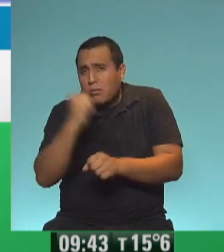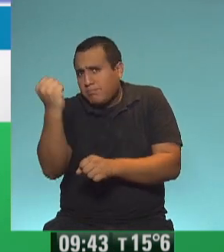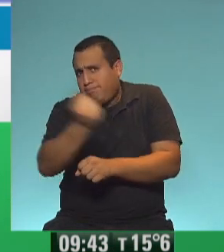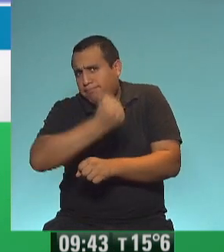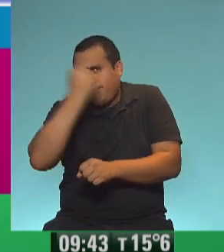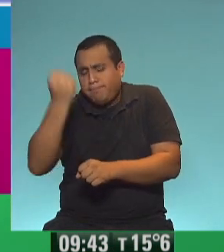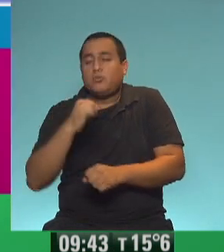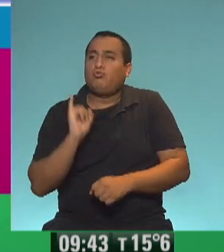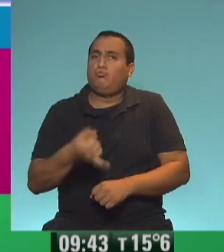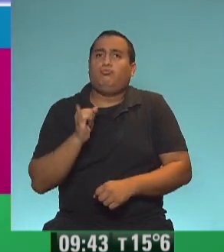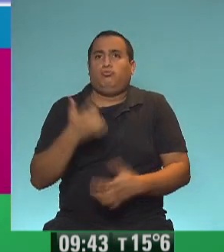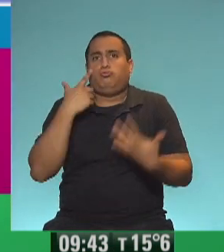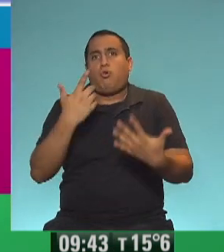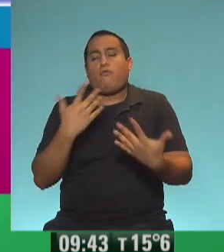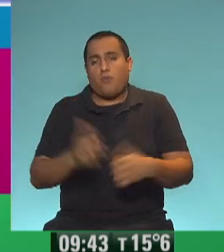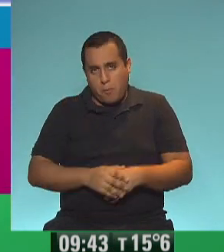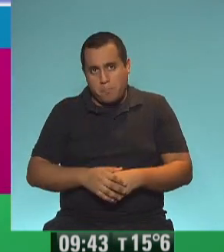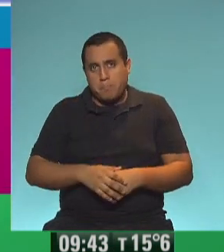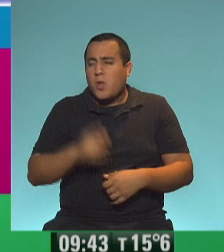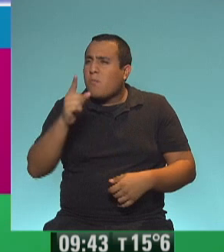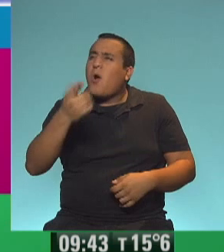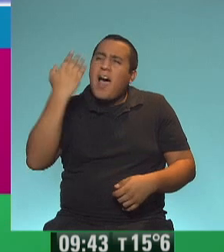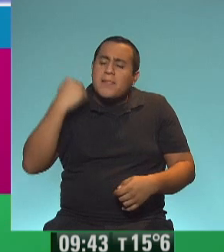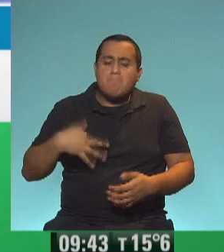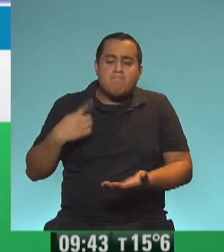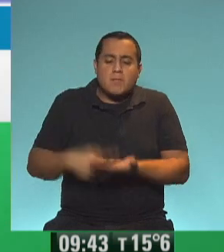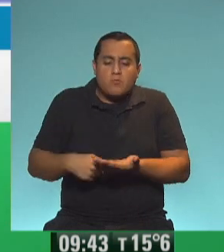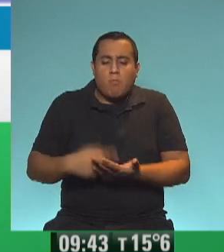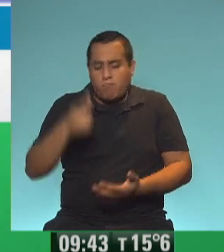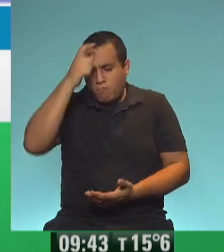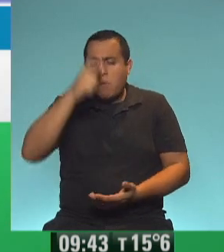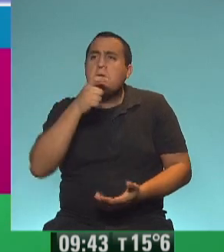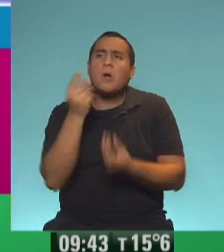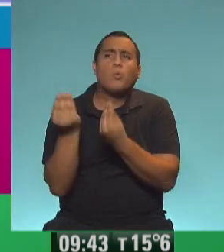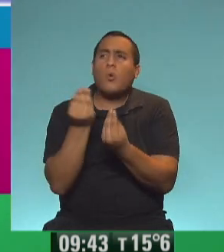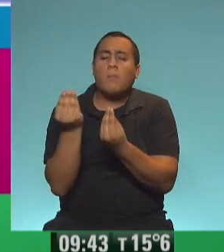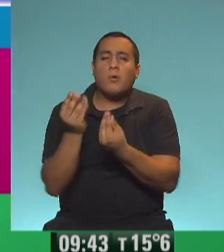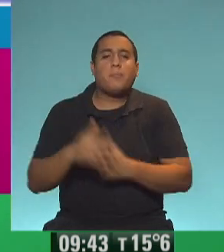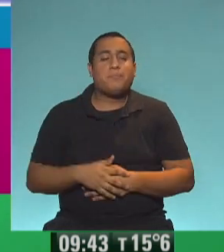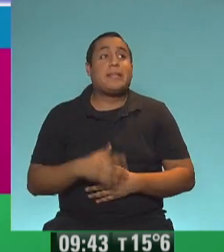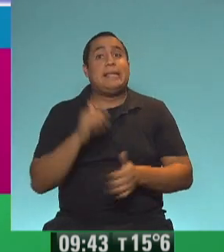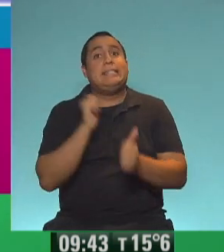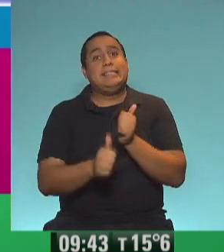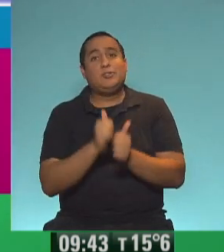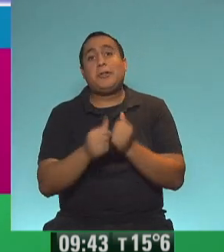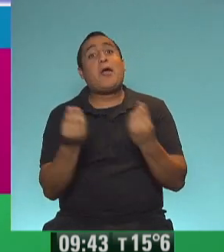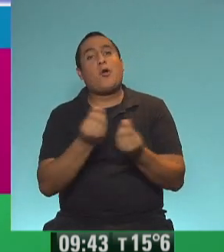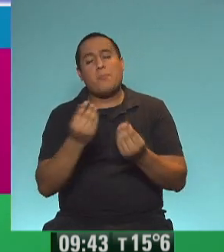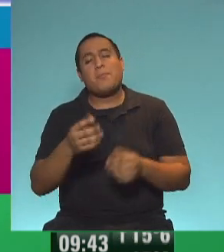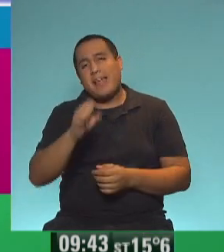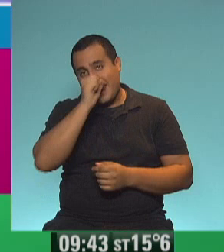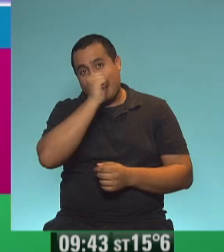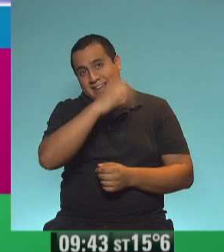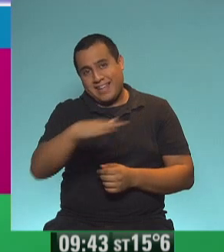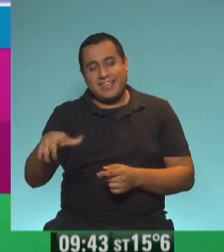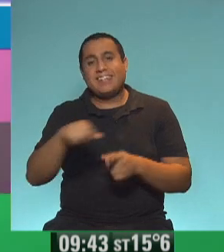Claro, y las bomberas. ¿Cómo se te ocurrió ser bombera? Ah, bueno, la historia viene de ese jardín hermoso